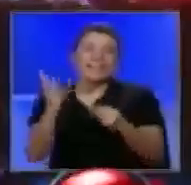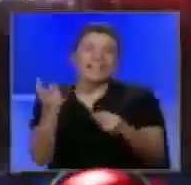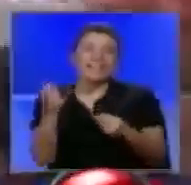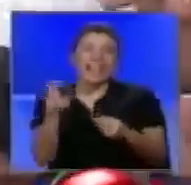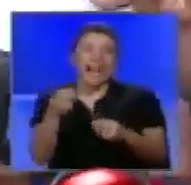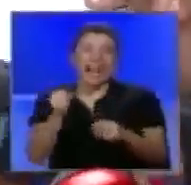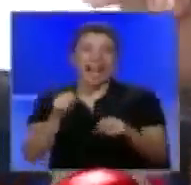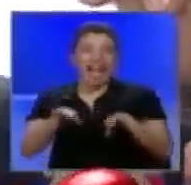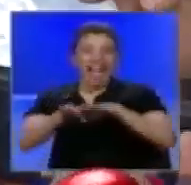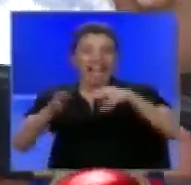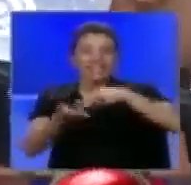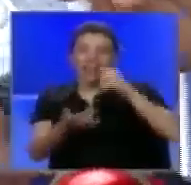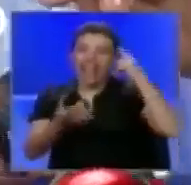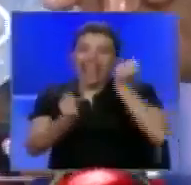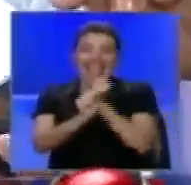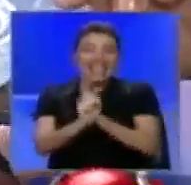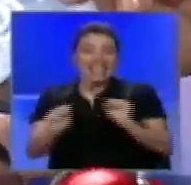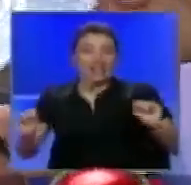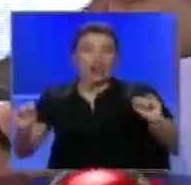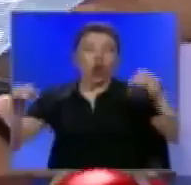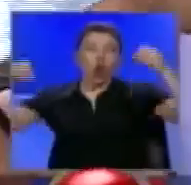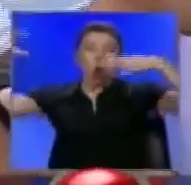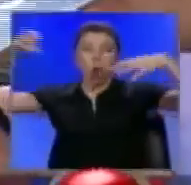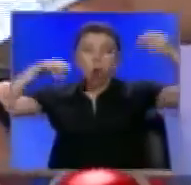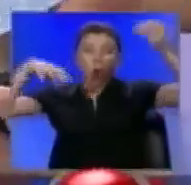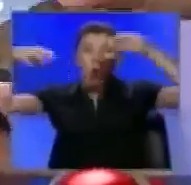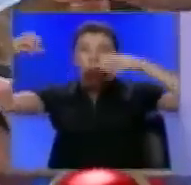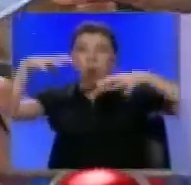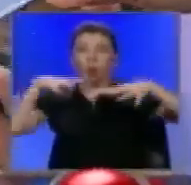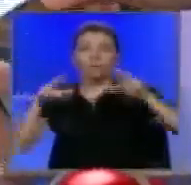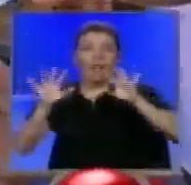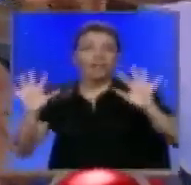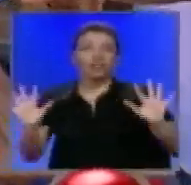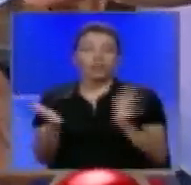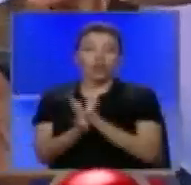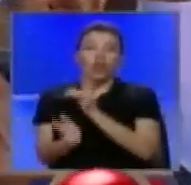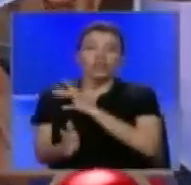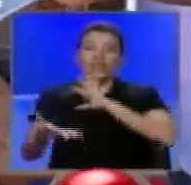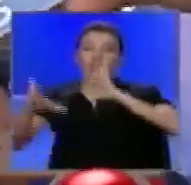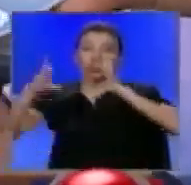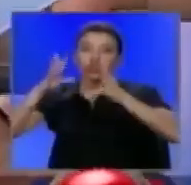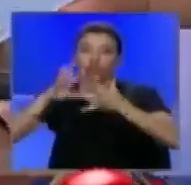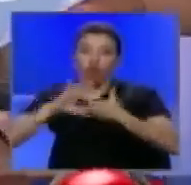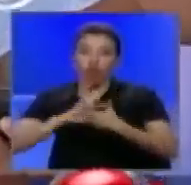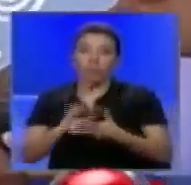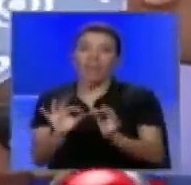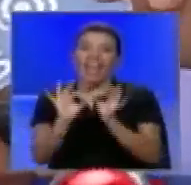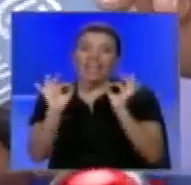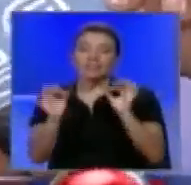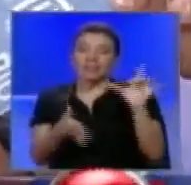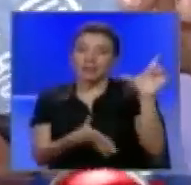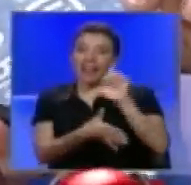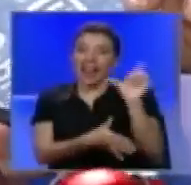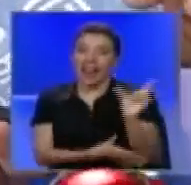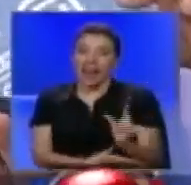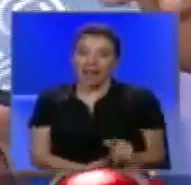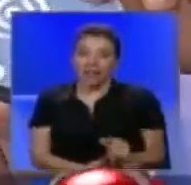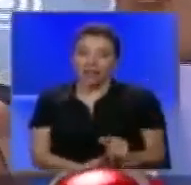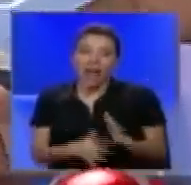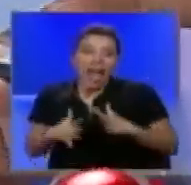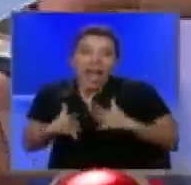con un escenario increíble, un juego de luces, de pantalla que va a sorprender a todo Chile y al mundo entero, por supuesto, especialmente a Latinoamérica.